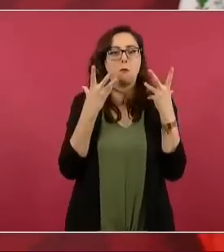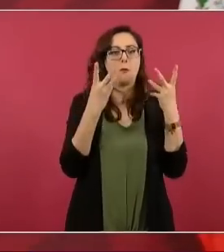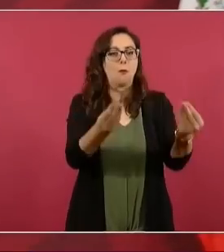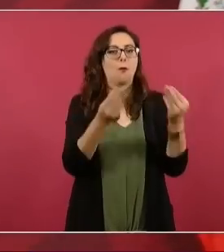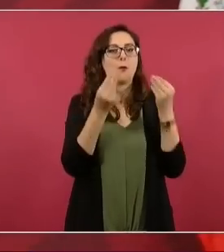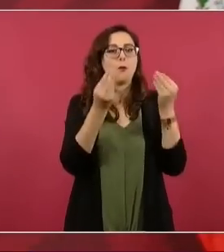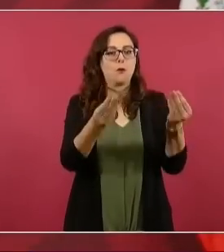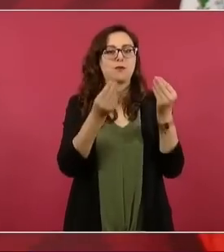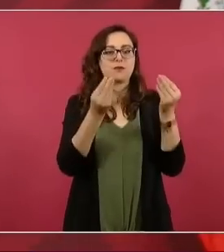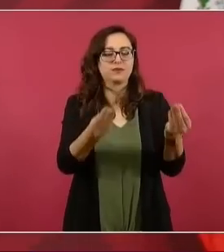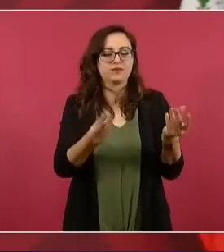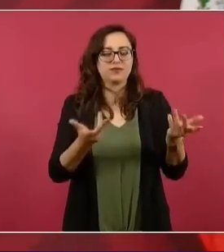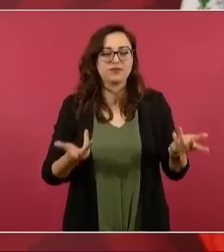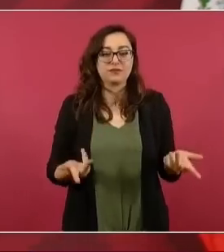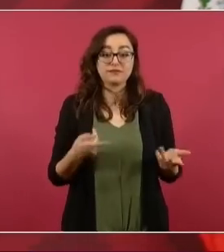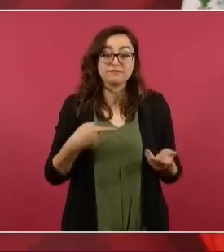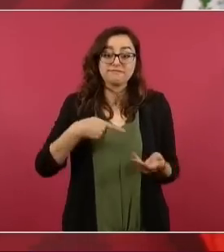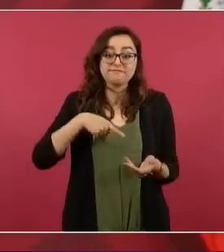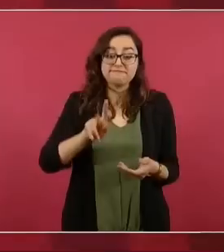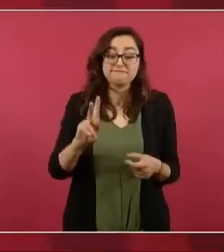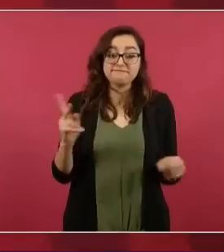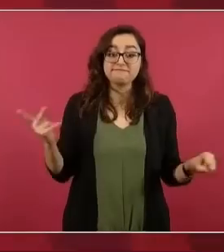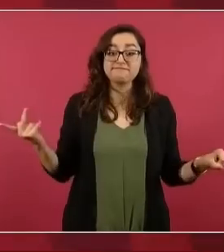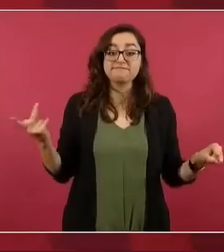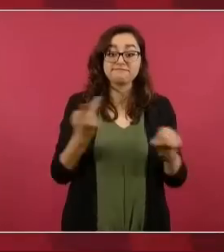pero llegó a un límite,